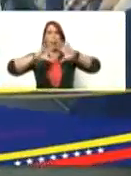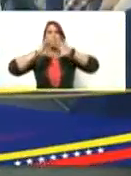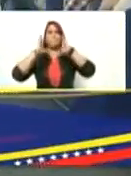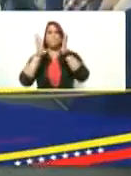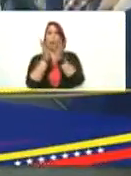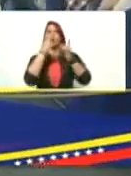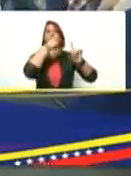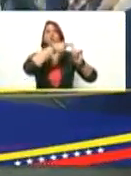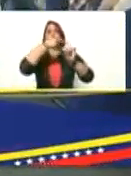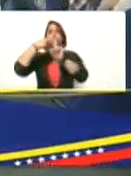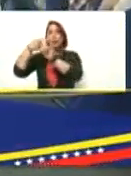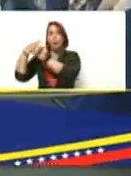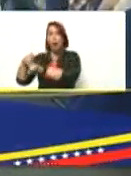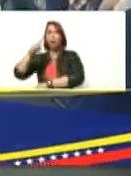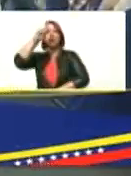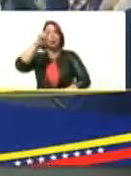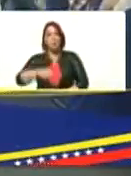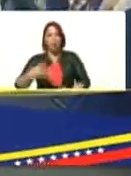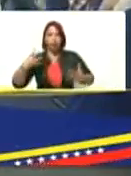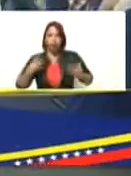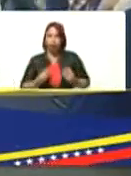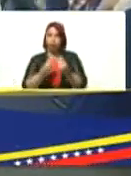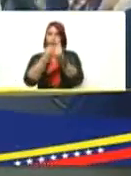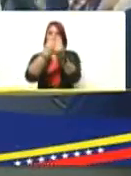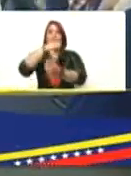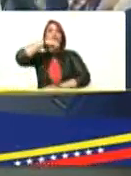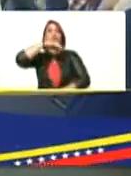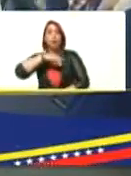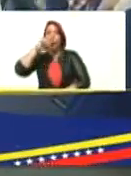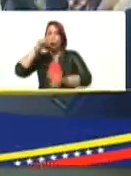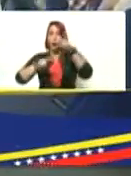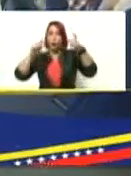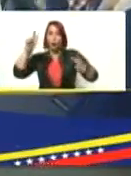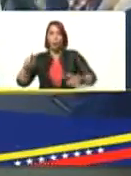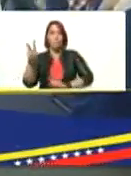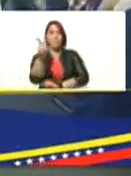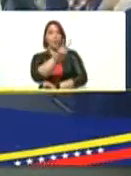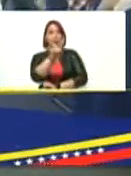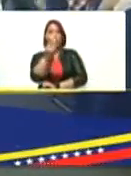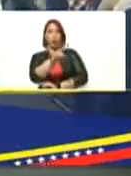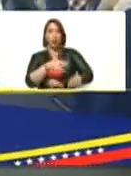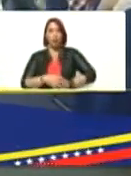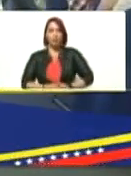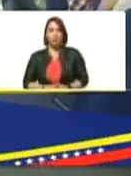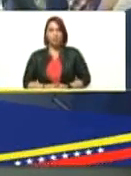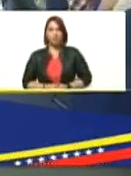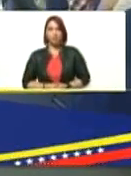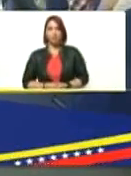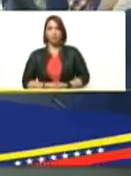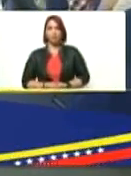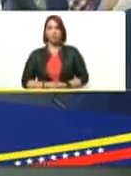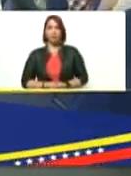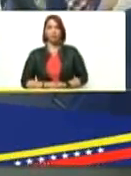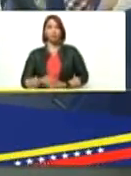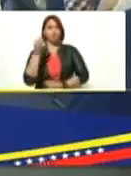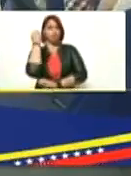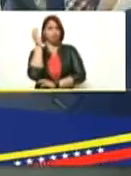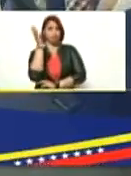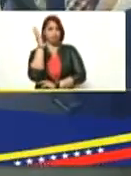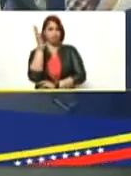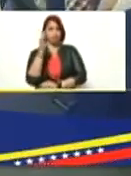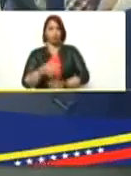sumado también a acompañar a los historiadores e historiadoras de Venezuela en este congreso.